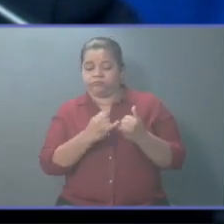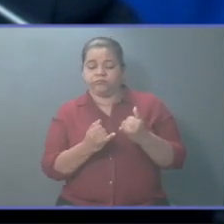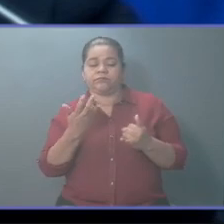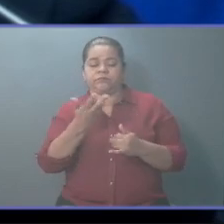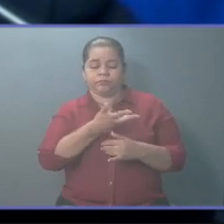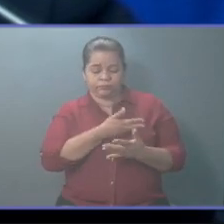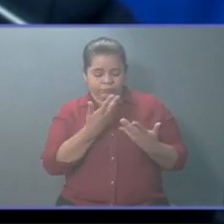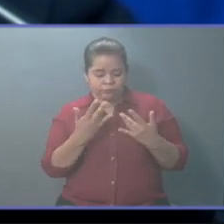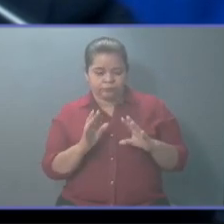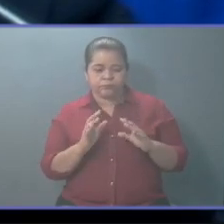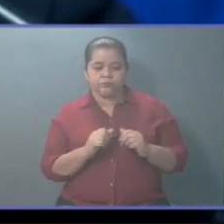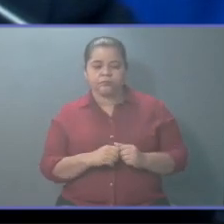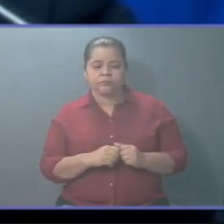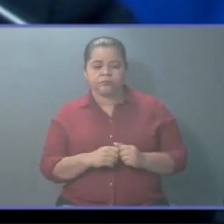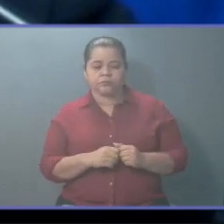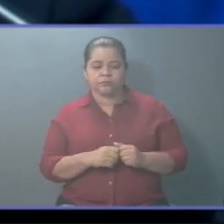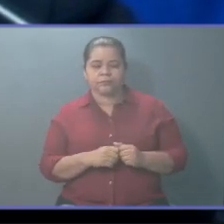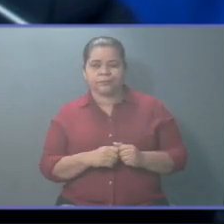alguna manera,